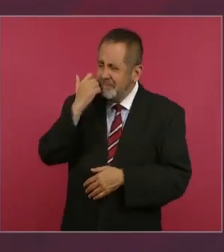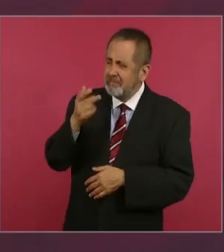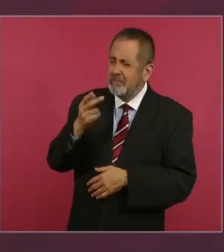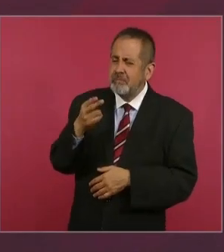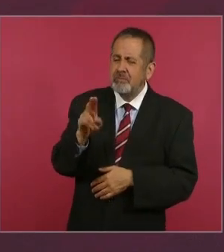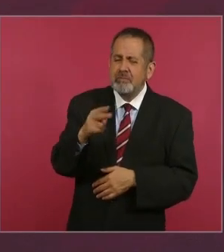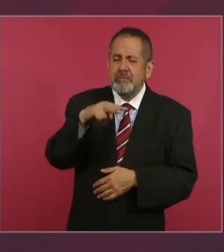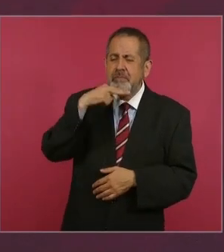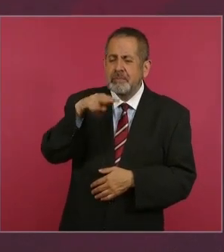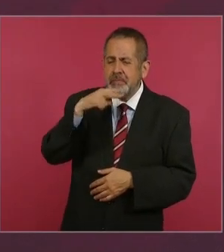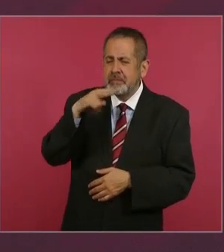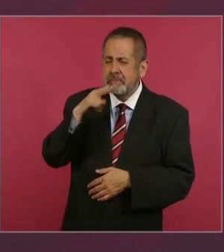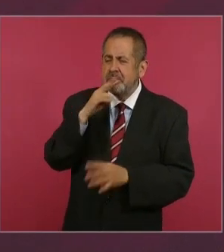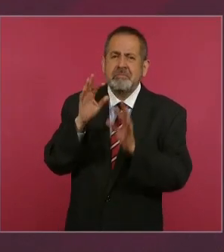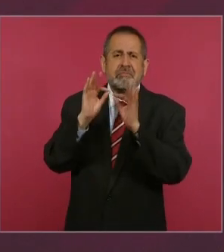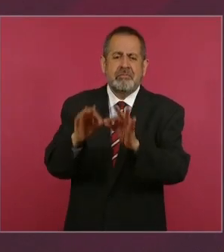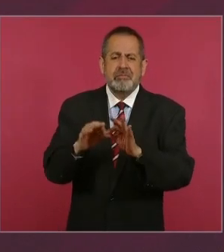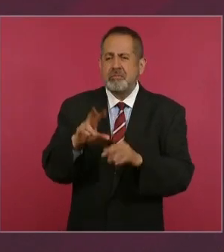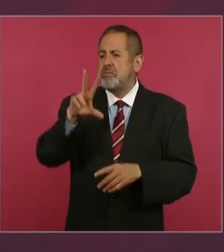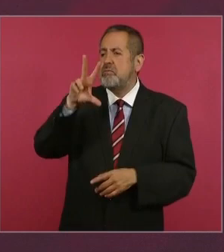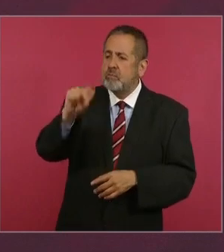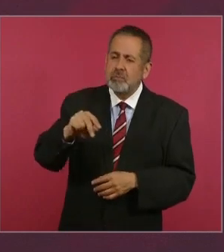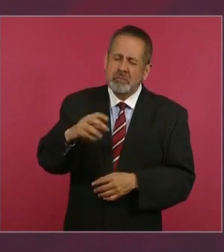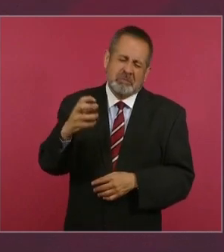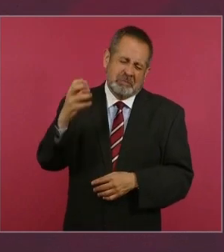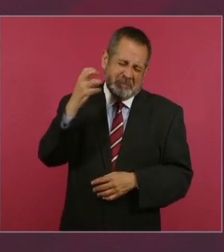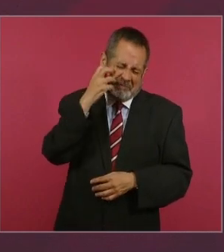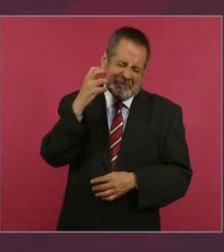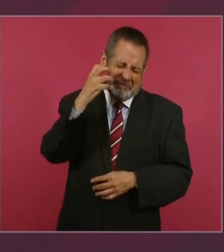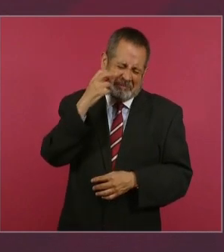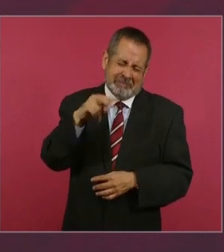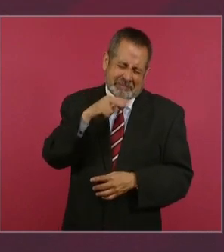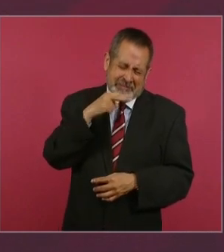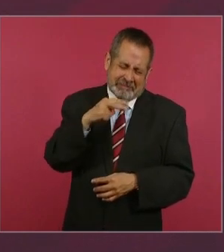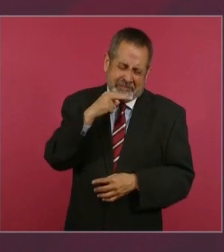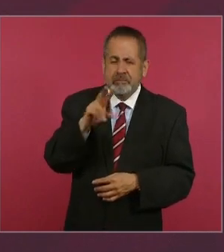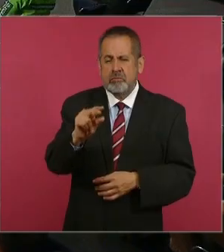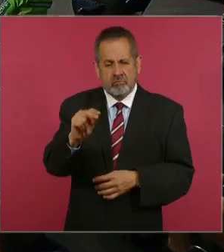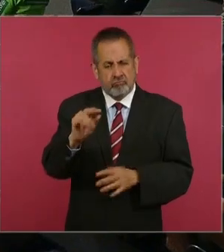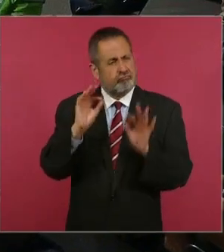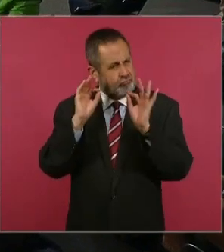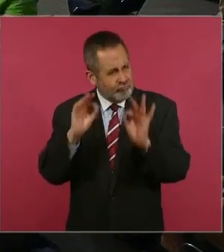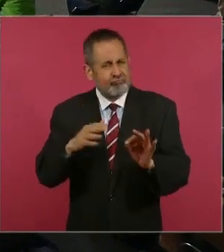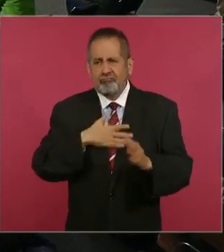distinta que no sea una Marga navidad